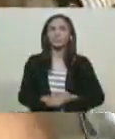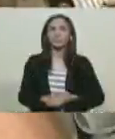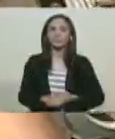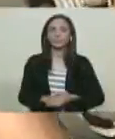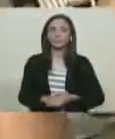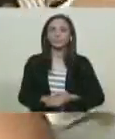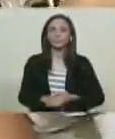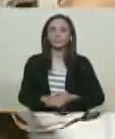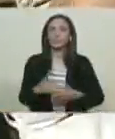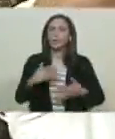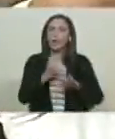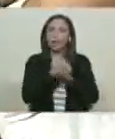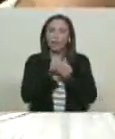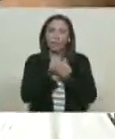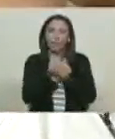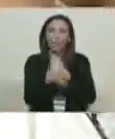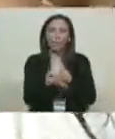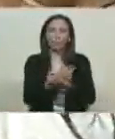Vamos con amor.